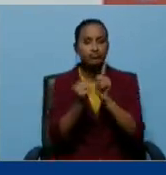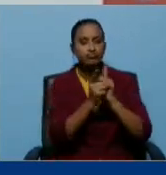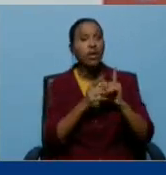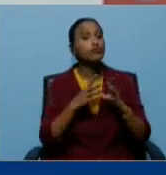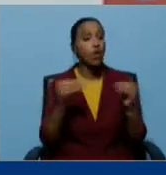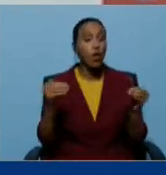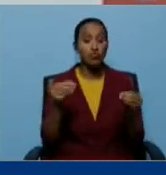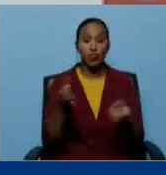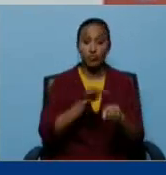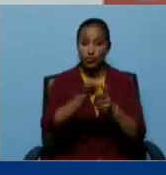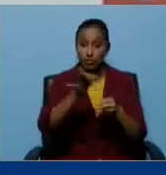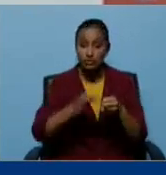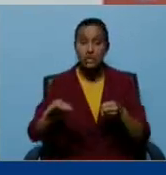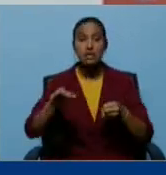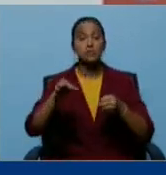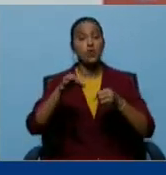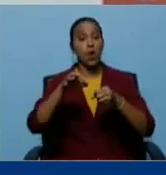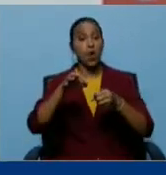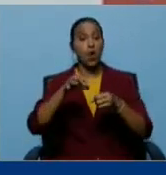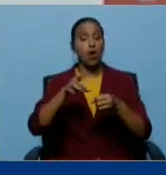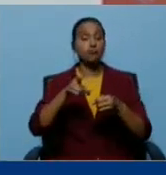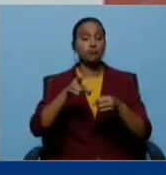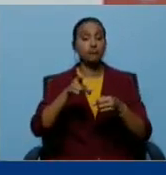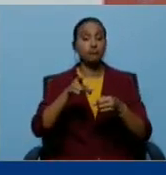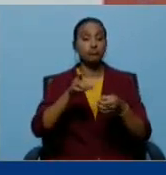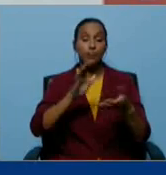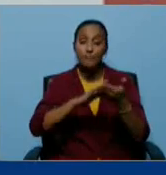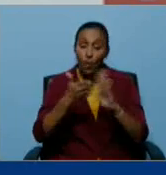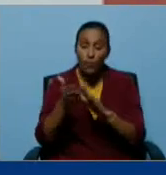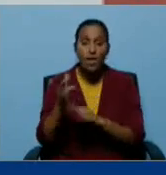territorial. Eso debe marcar nuestra agenda.